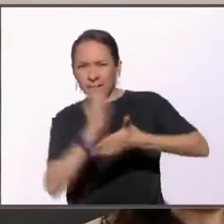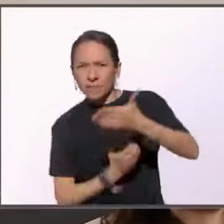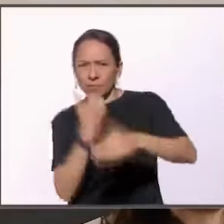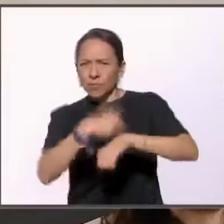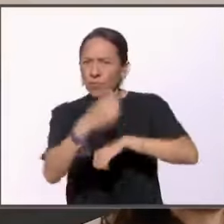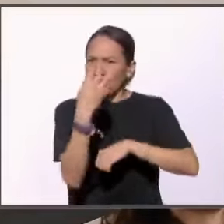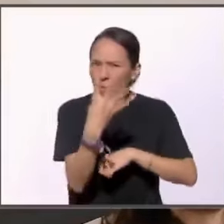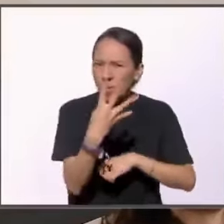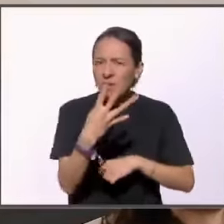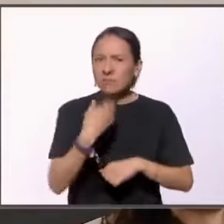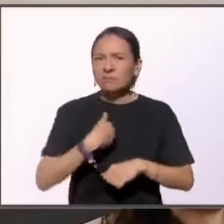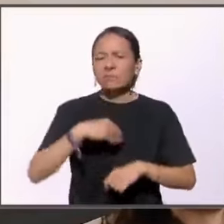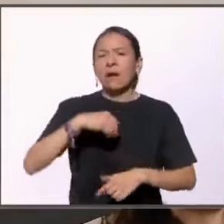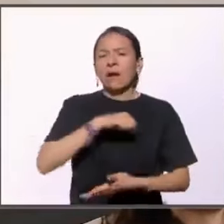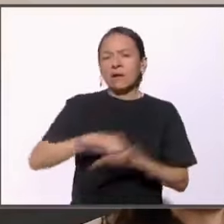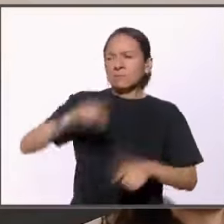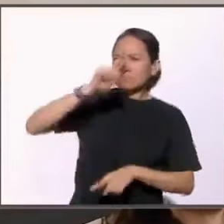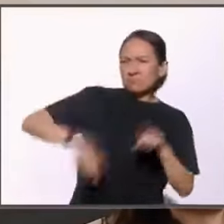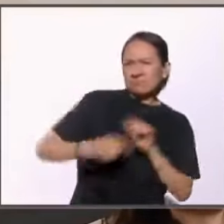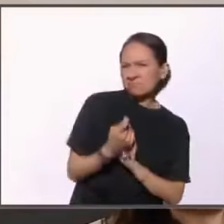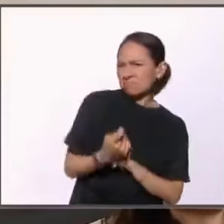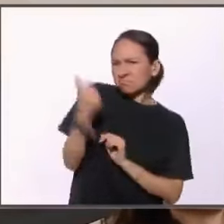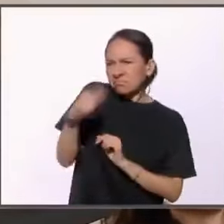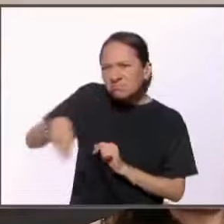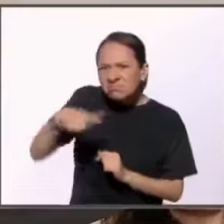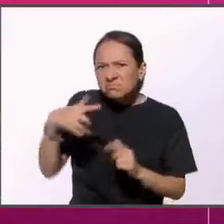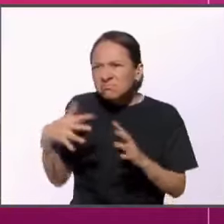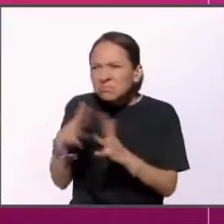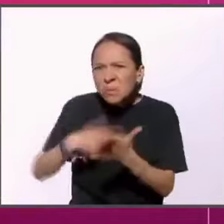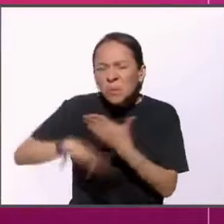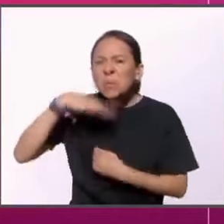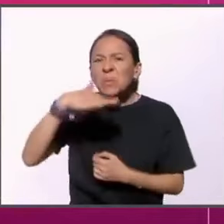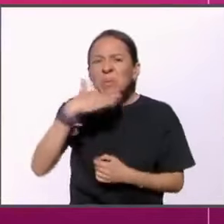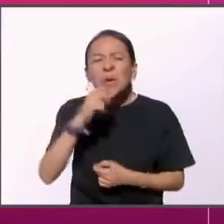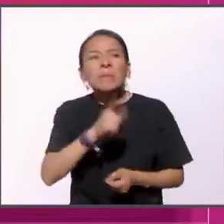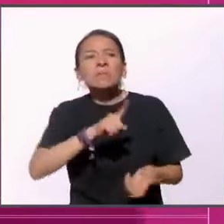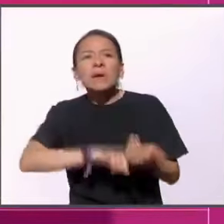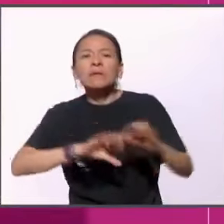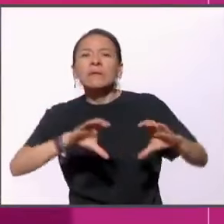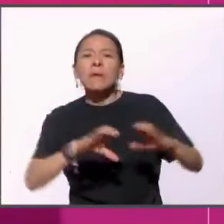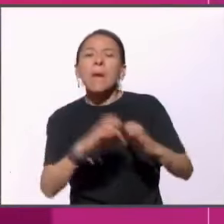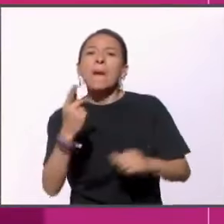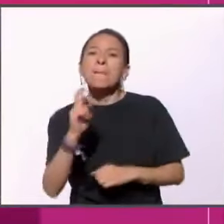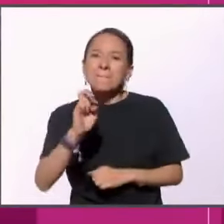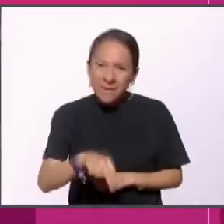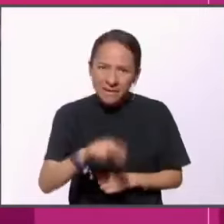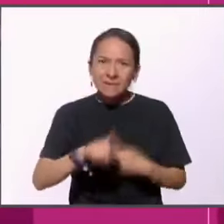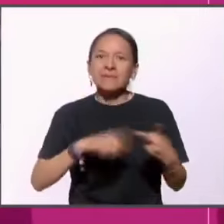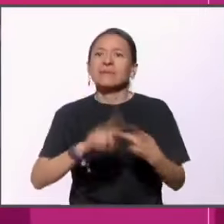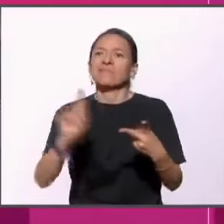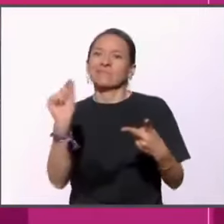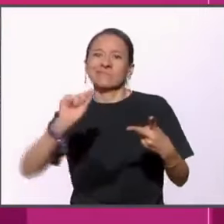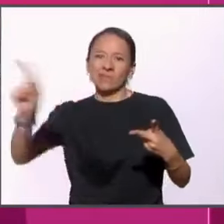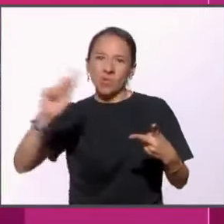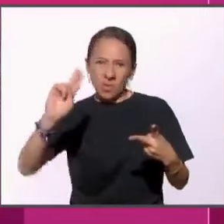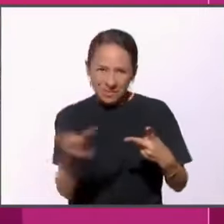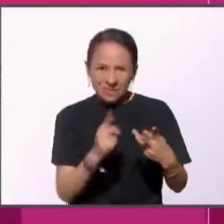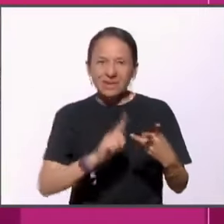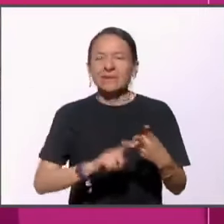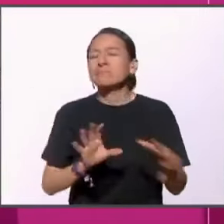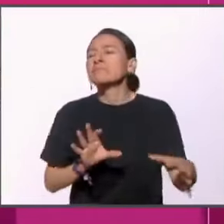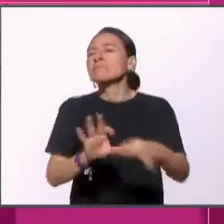sucia, el presidente relata cómo políticos del PAN y académicos vinculados a Claudio X González lo buscaron cuando era jefe